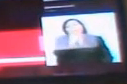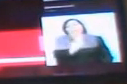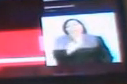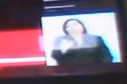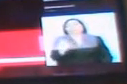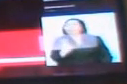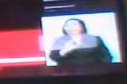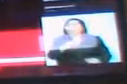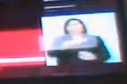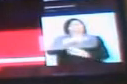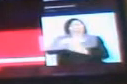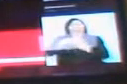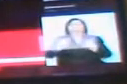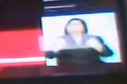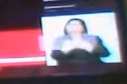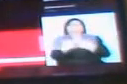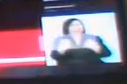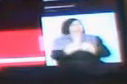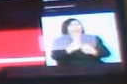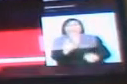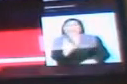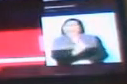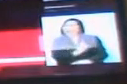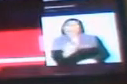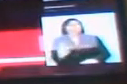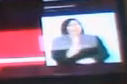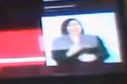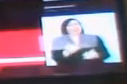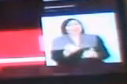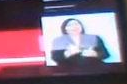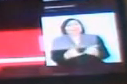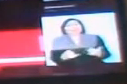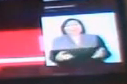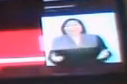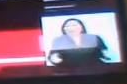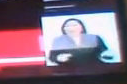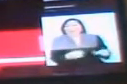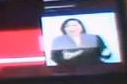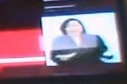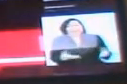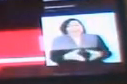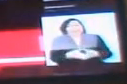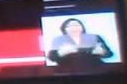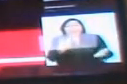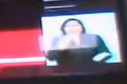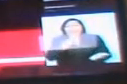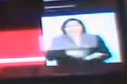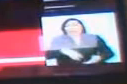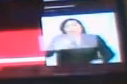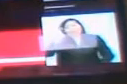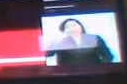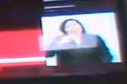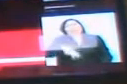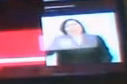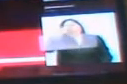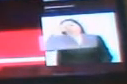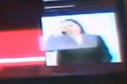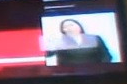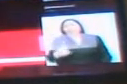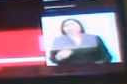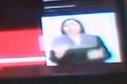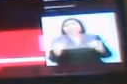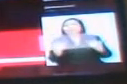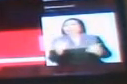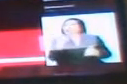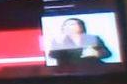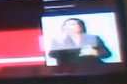y no enredarnos en peleas encarnizadas que terminan haciendo un enorme daño al Perú. Este